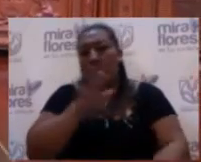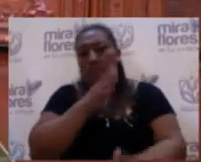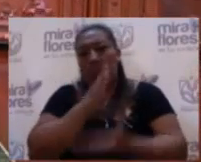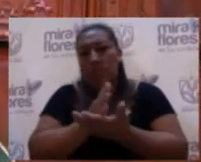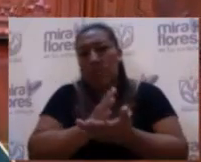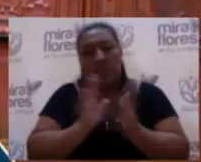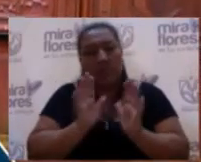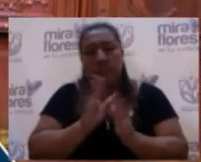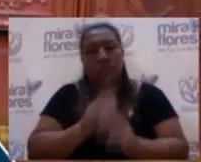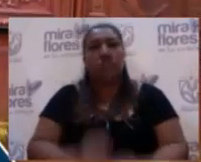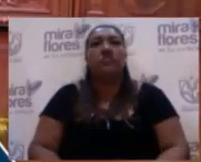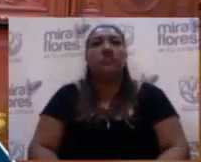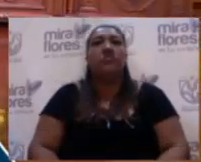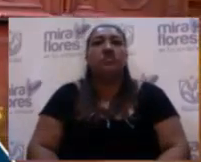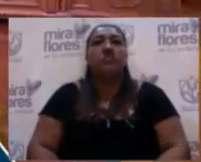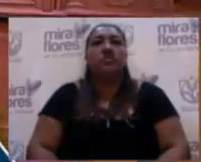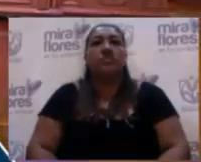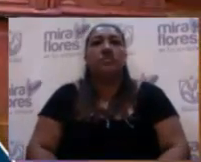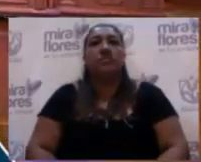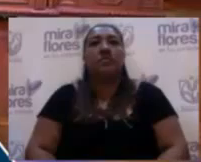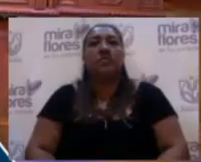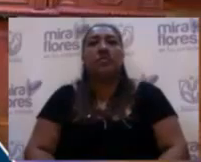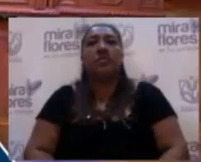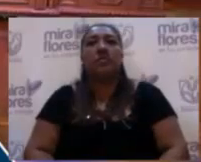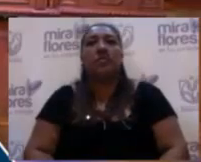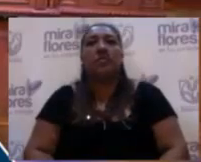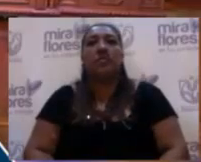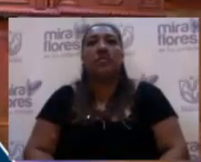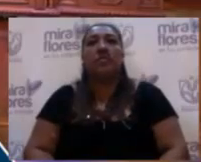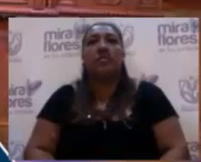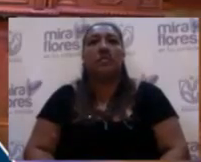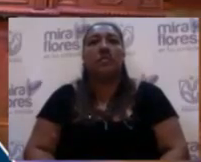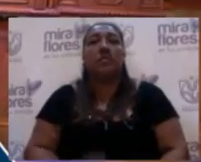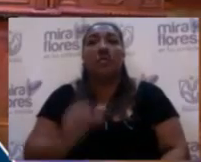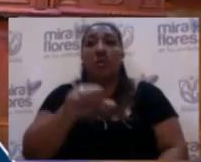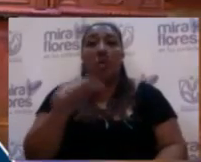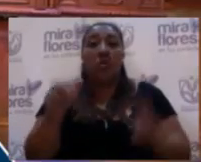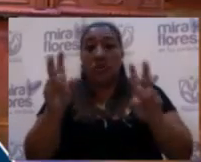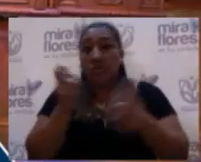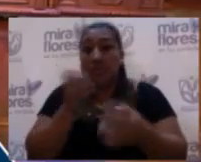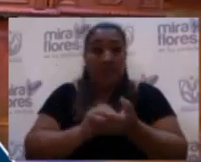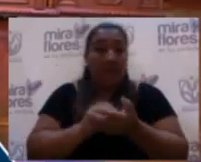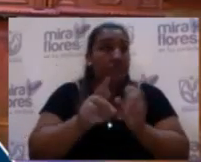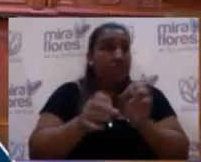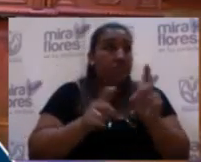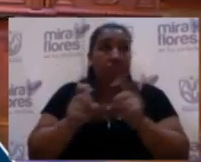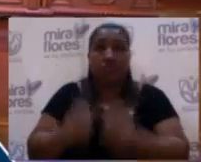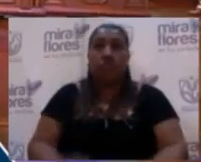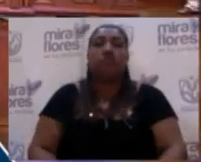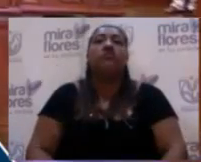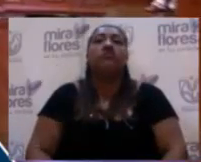para detenerse en ese aspecto. Muy bien, ¿algún otro tema, algún otro informe en mesa?